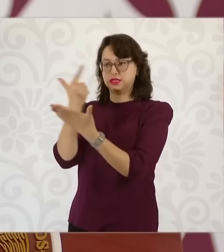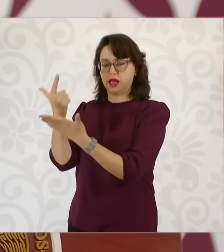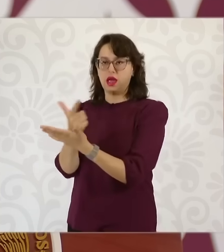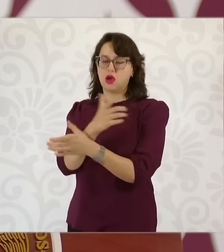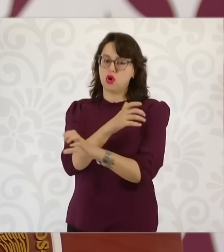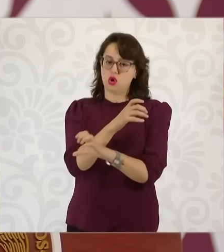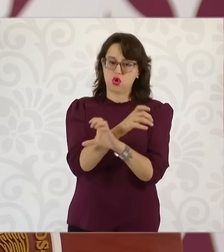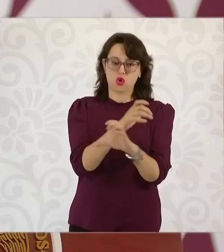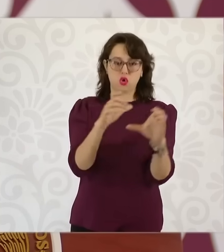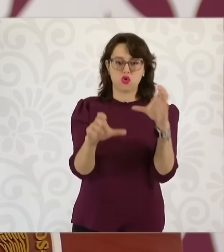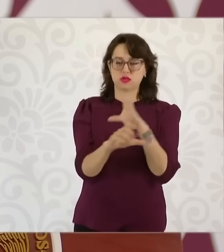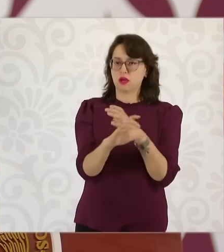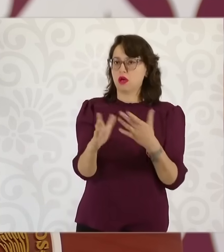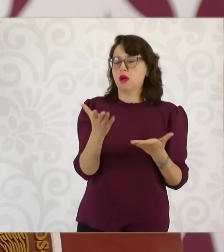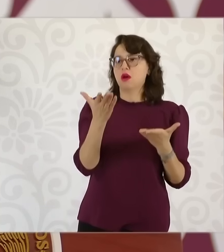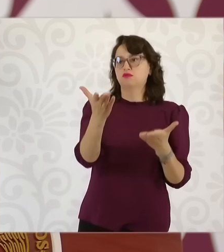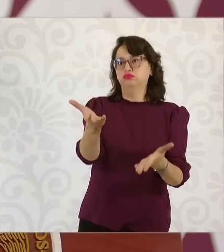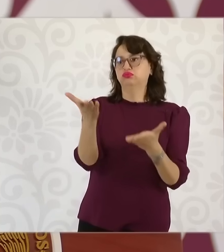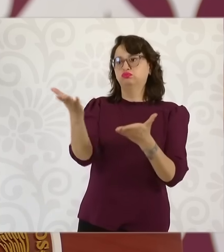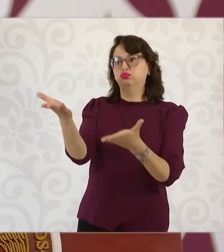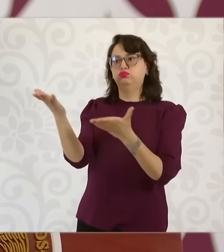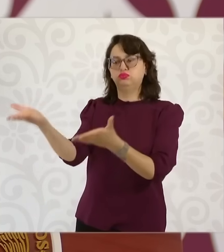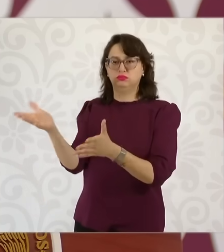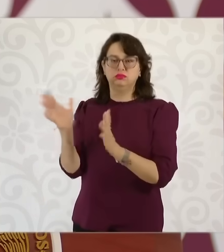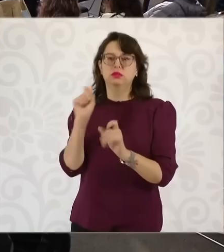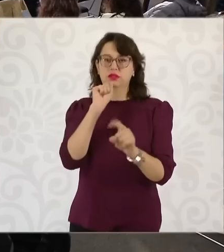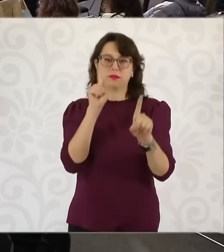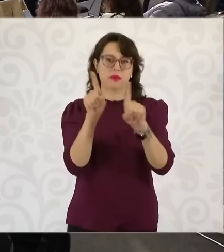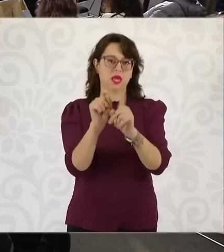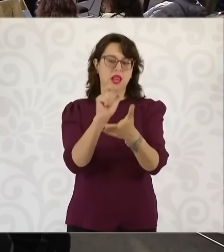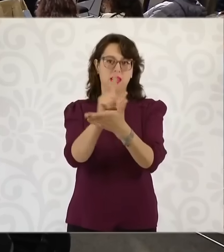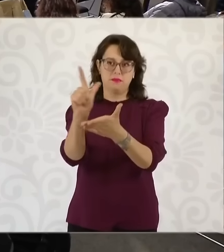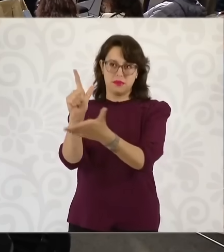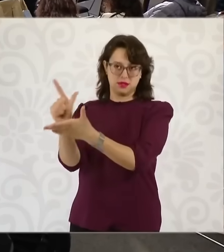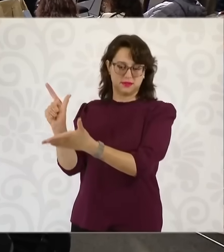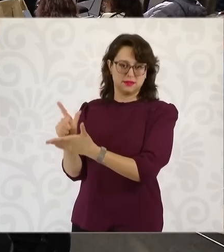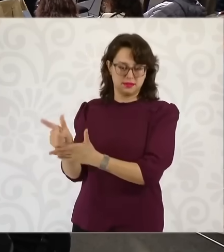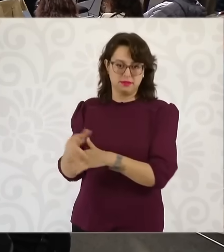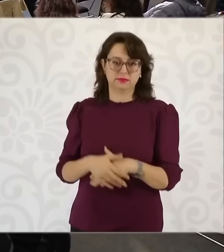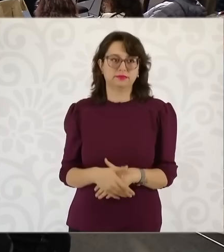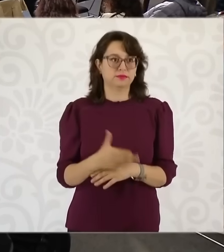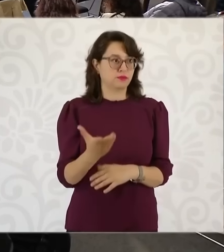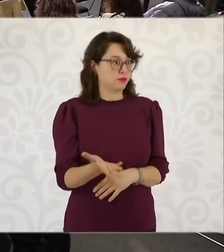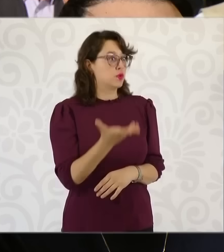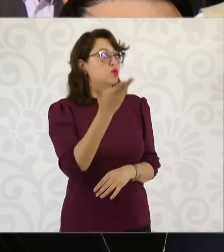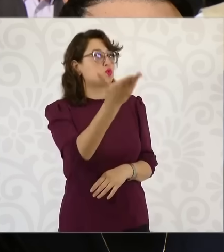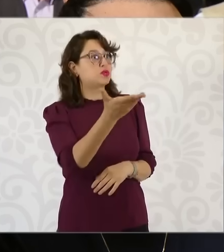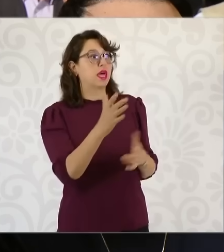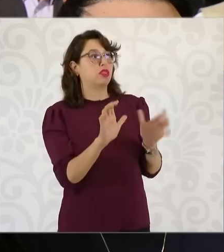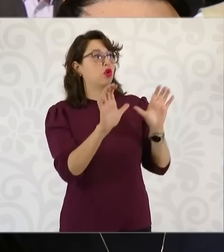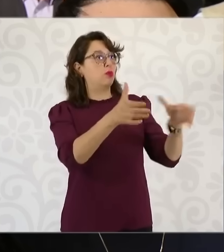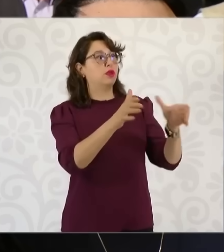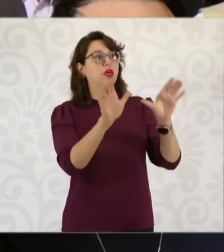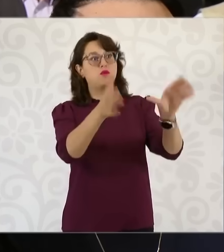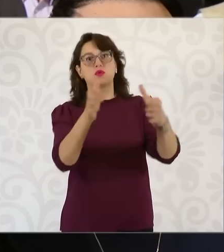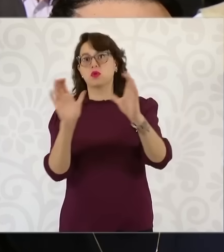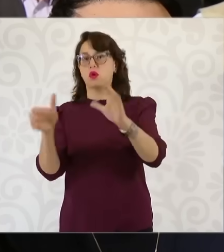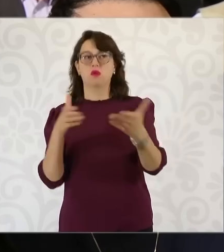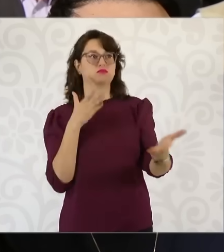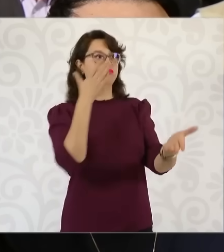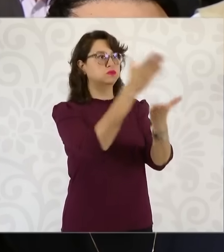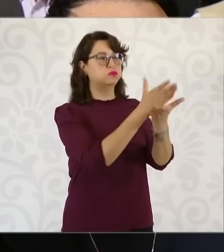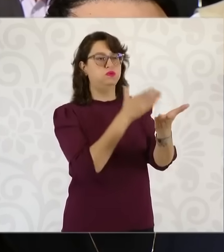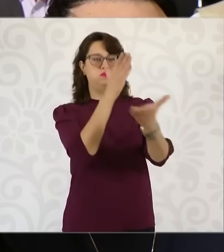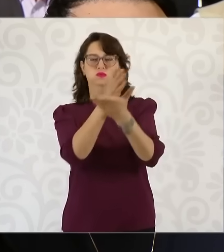entregar el apoyo para la limpieza y los enseres. Y qué bueno que usted acude a las comunidades y acude a los estados, Presidenta. Yo creo que no